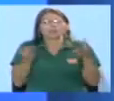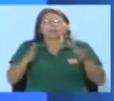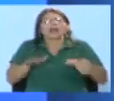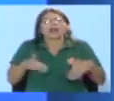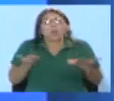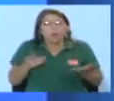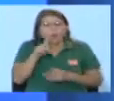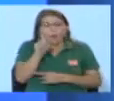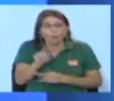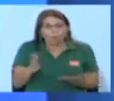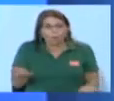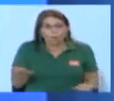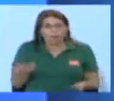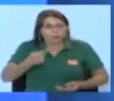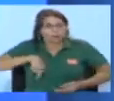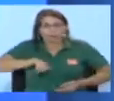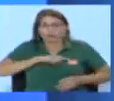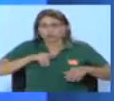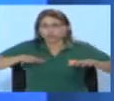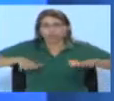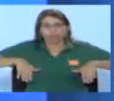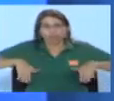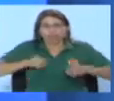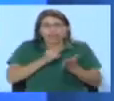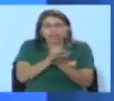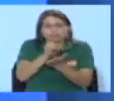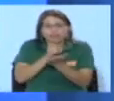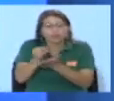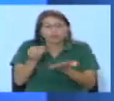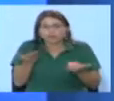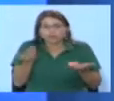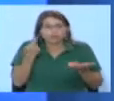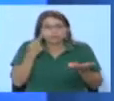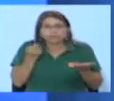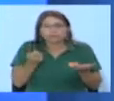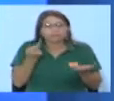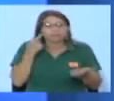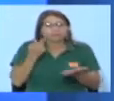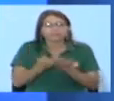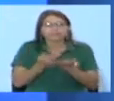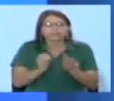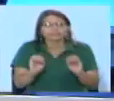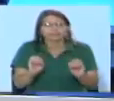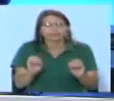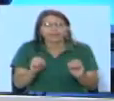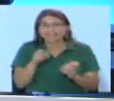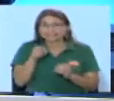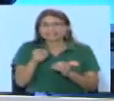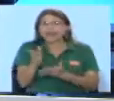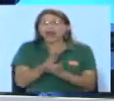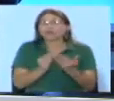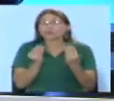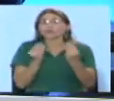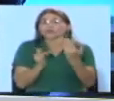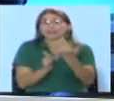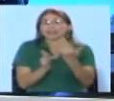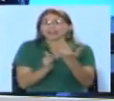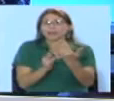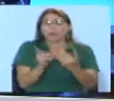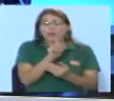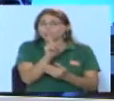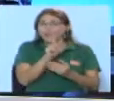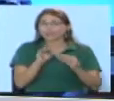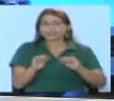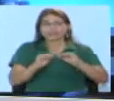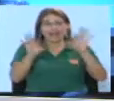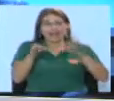tenemos los estudios porque no son públicos? Si además es muy técnico, si además no ha sido transparente, ¿verdad? Yo como